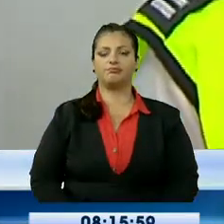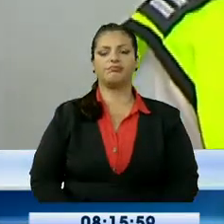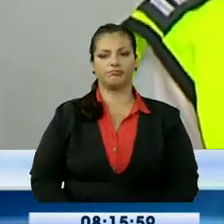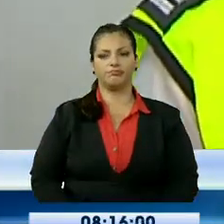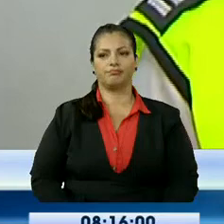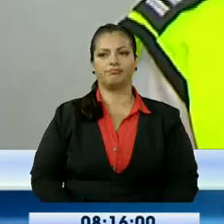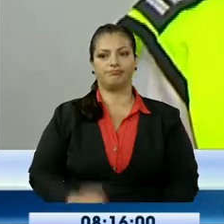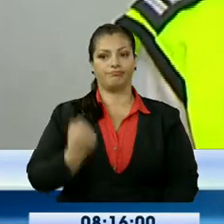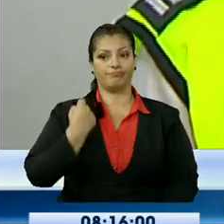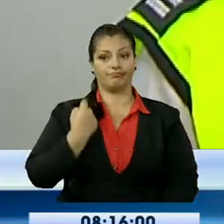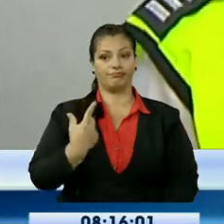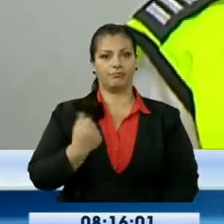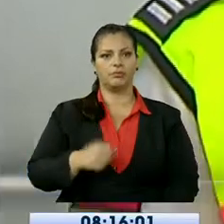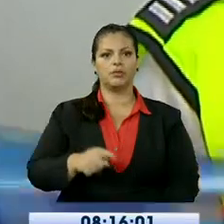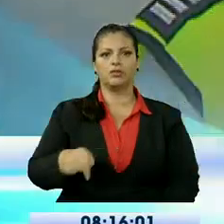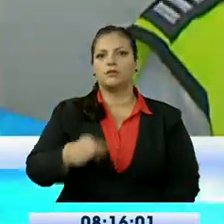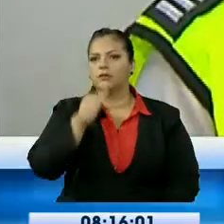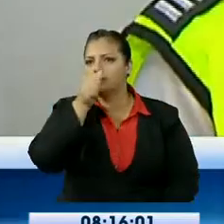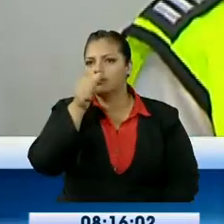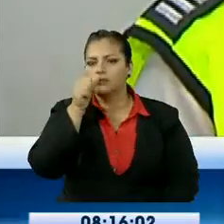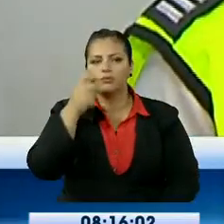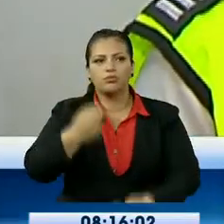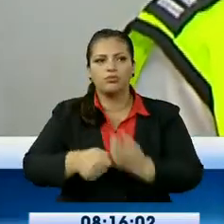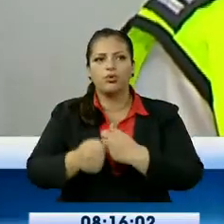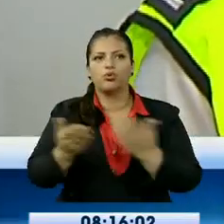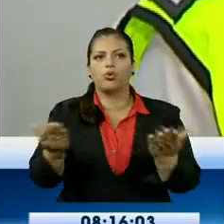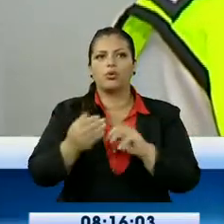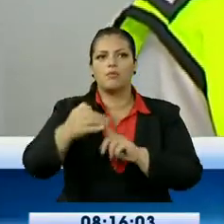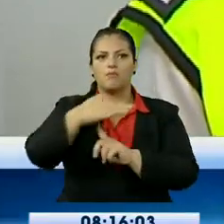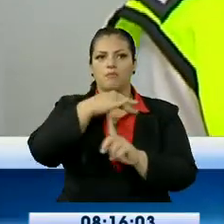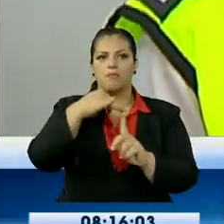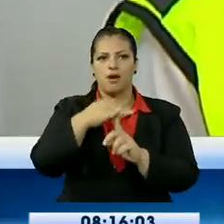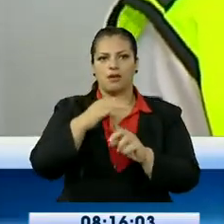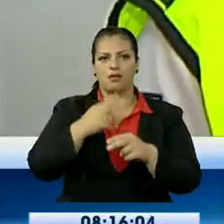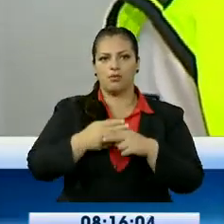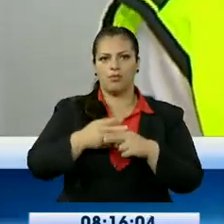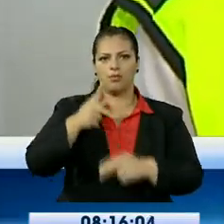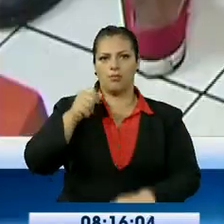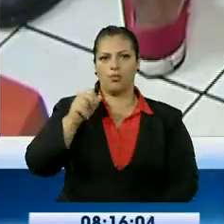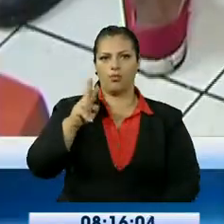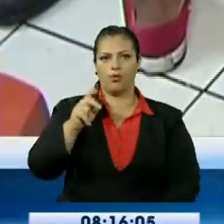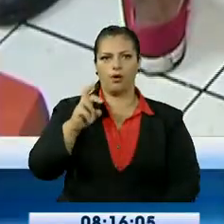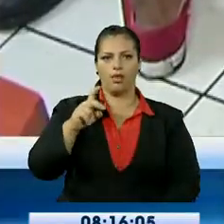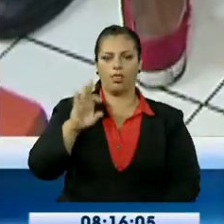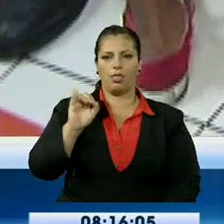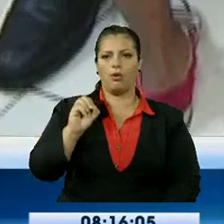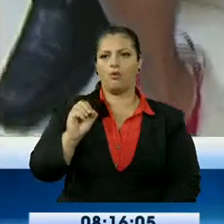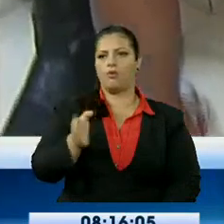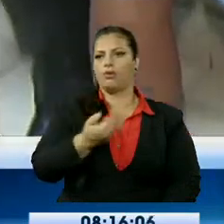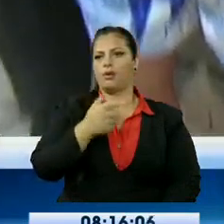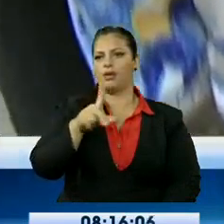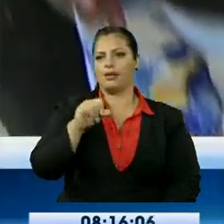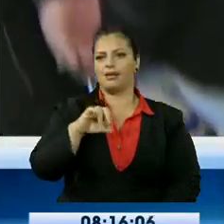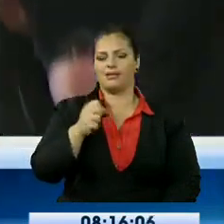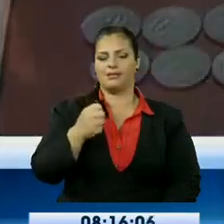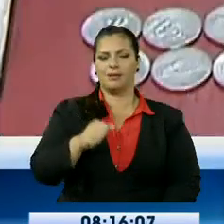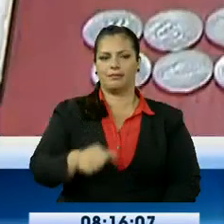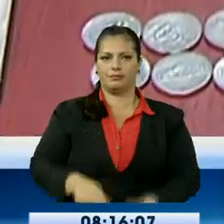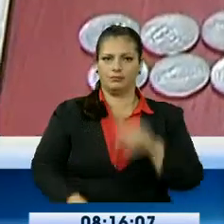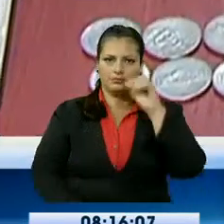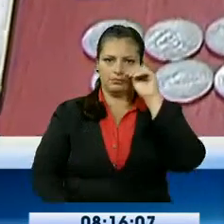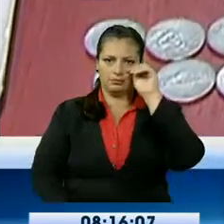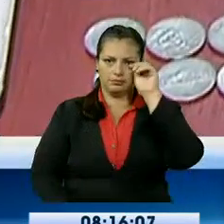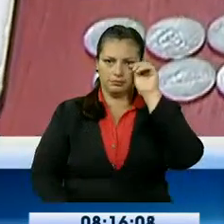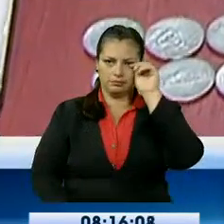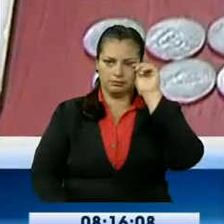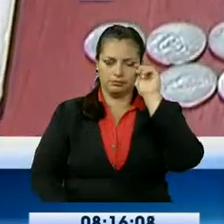que expendían en el parque de Puerto Liza, se trasladaban a otros sectores. Luego fueron trasladados para que se sometan a